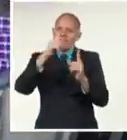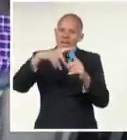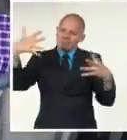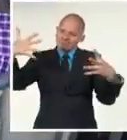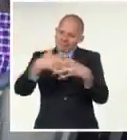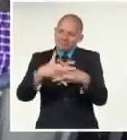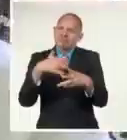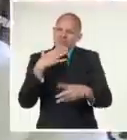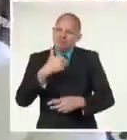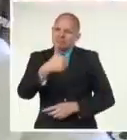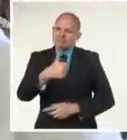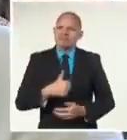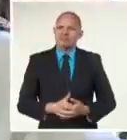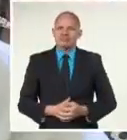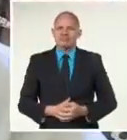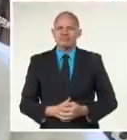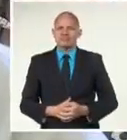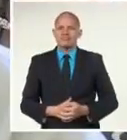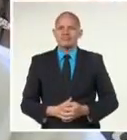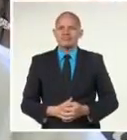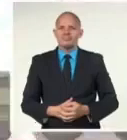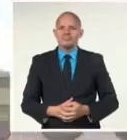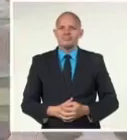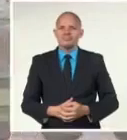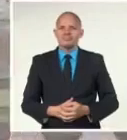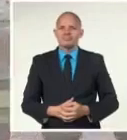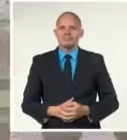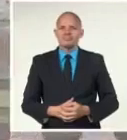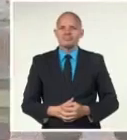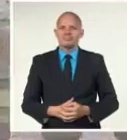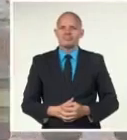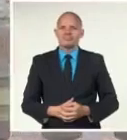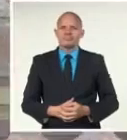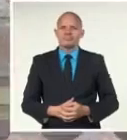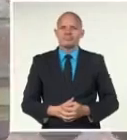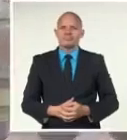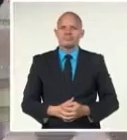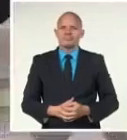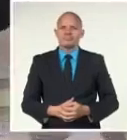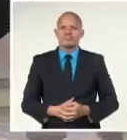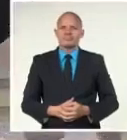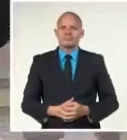hondas raíces. Adán Morel, Sistema Informativo de la Televisión Cubana.